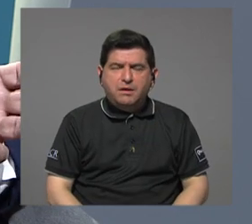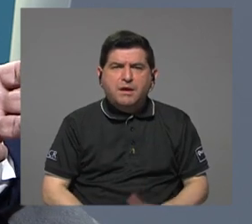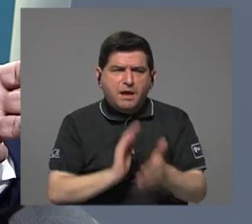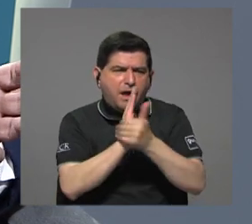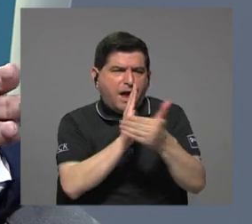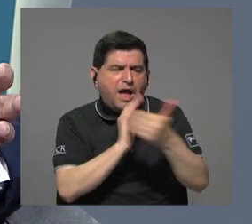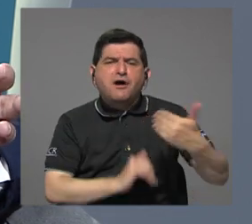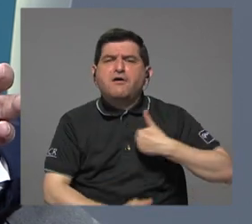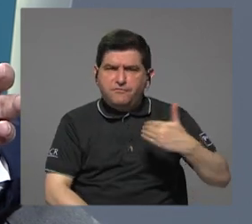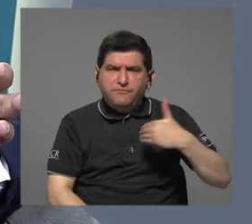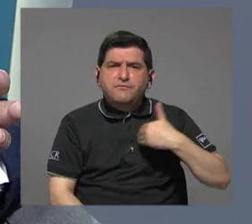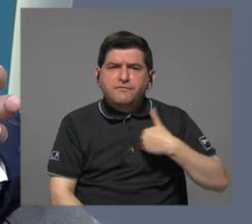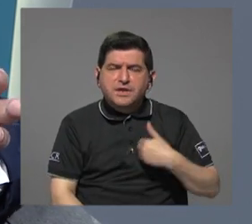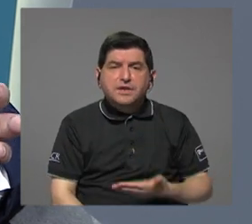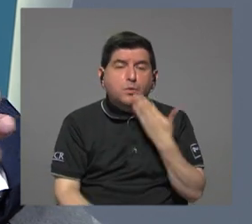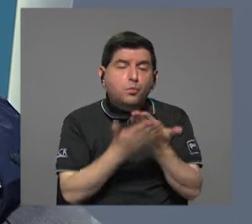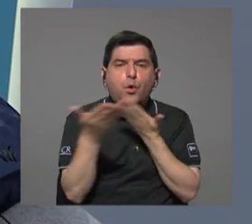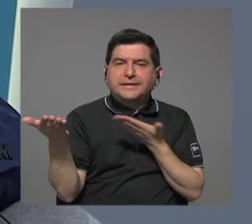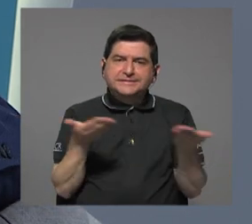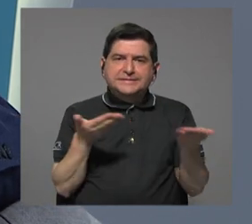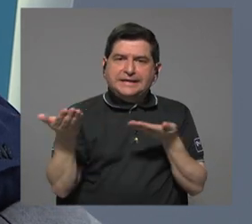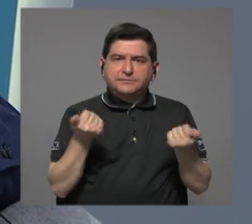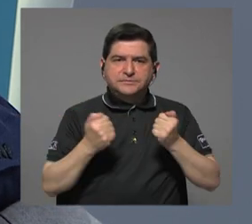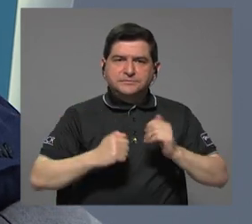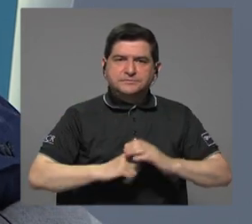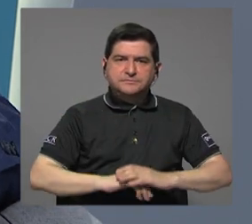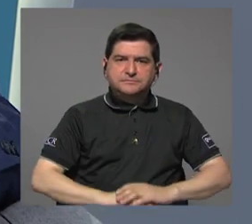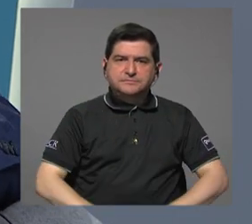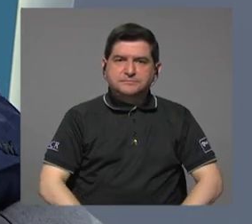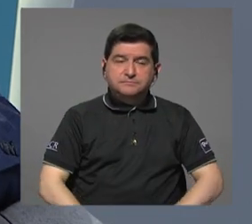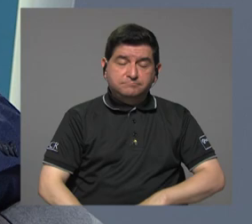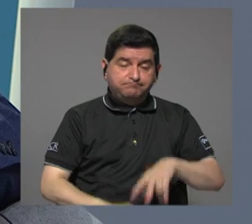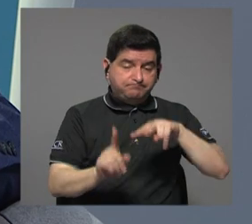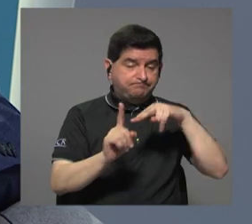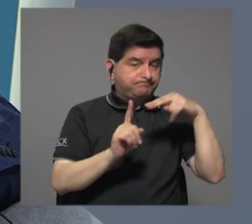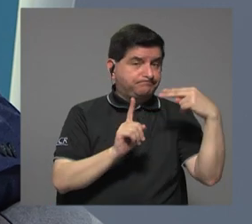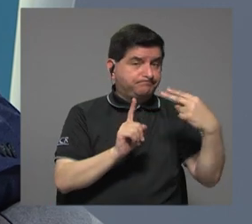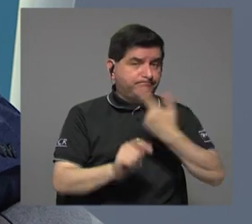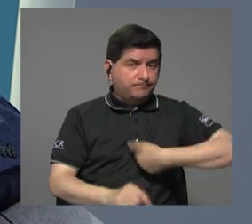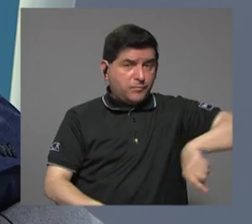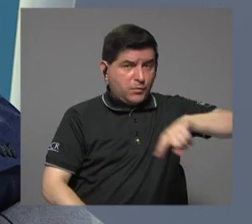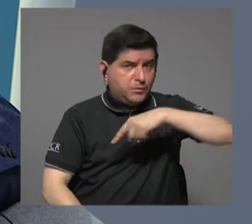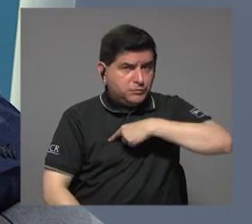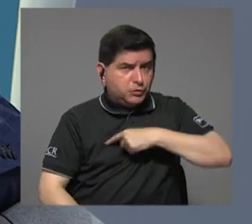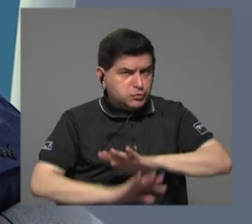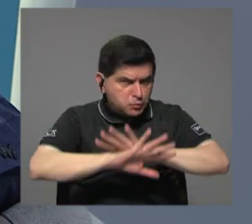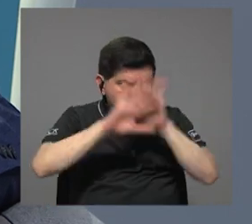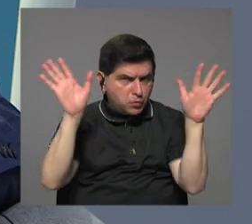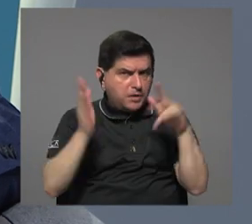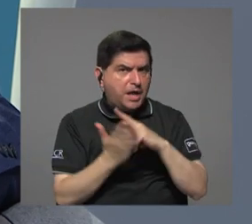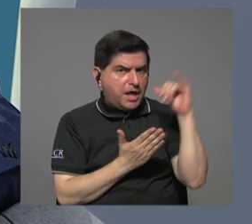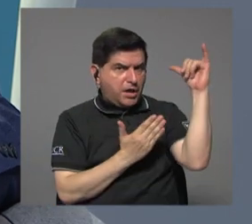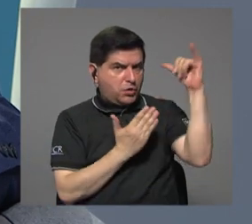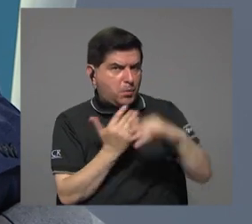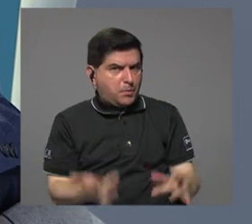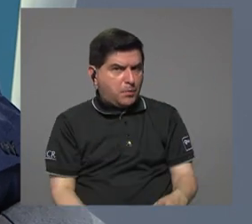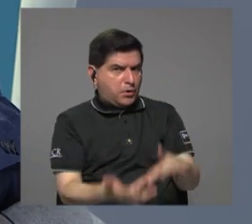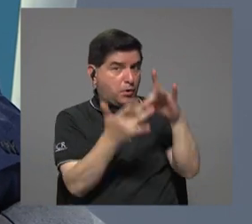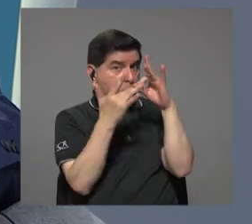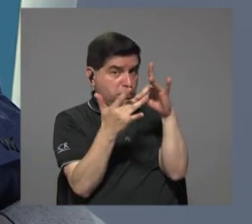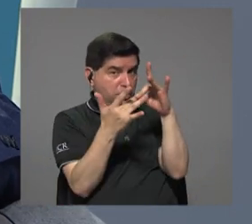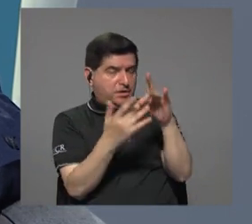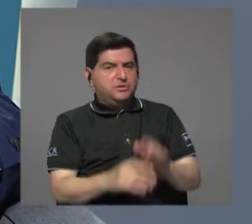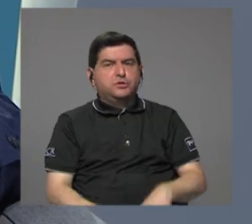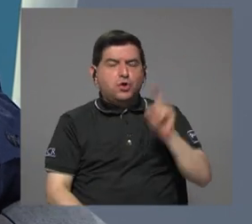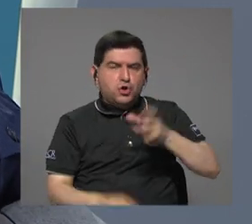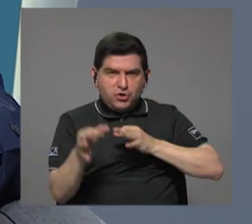que puedan tener de dar un buen servicio y en ese punto de vista nosotros somos claros que este proyecto en particular porque tenemos